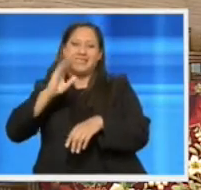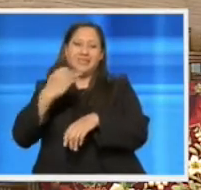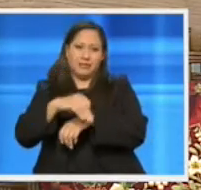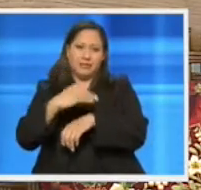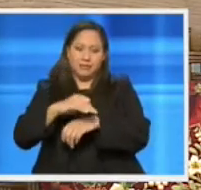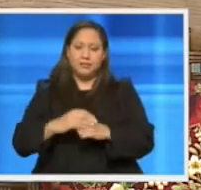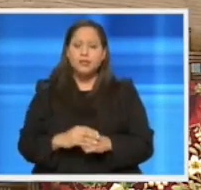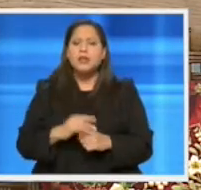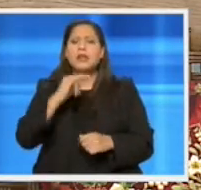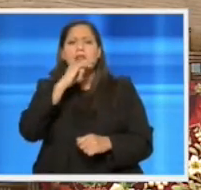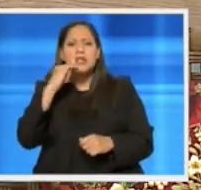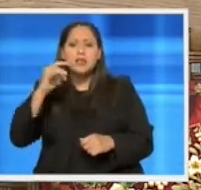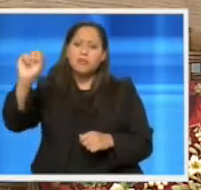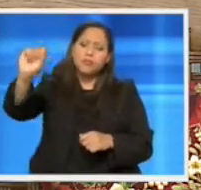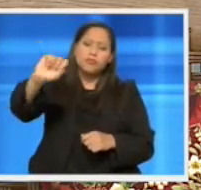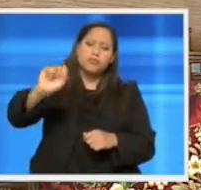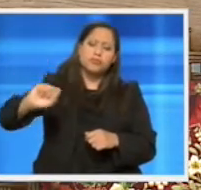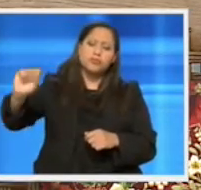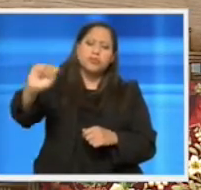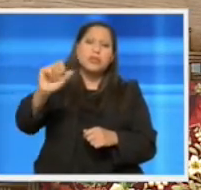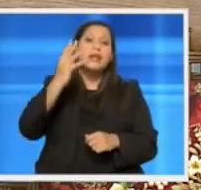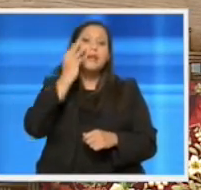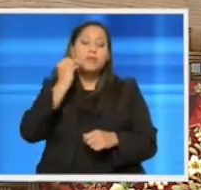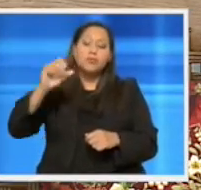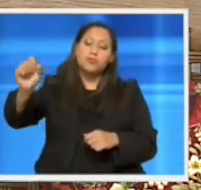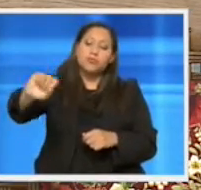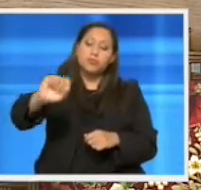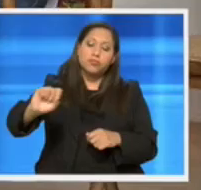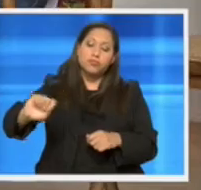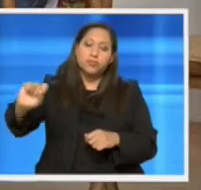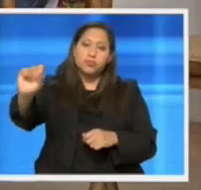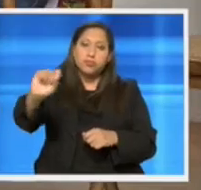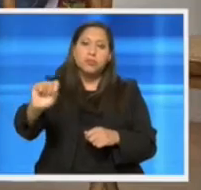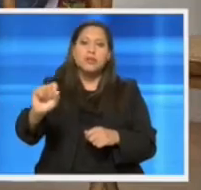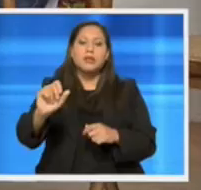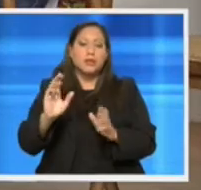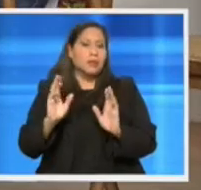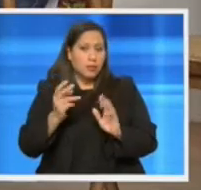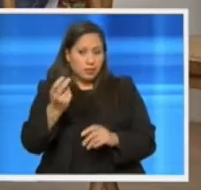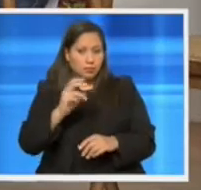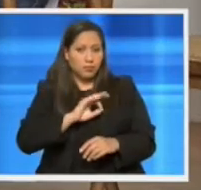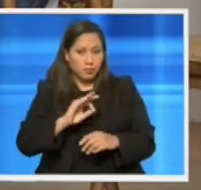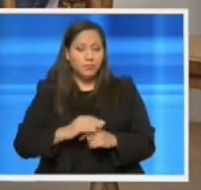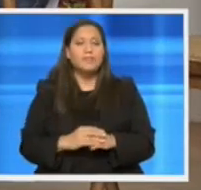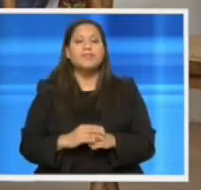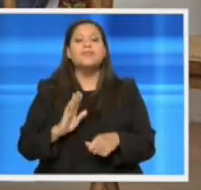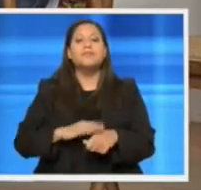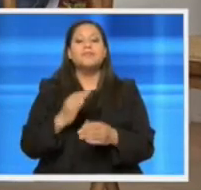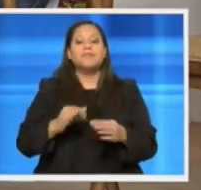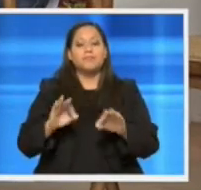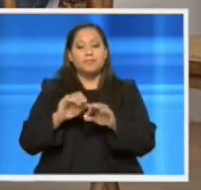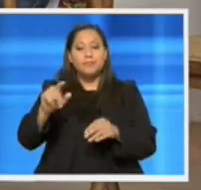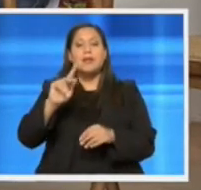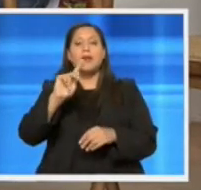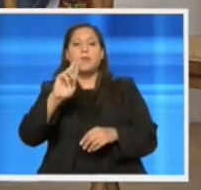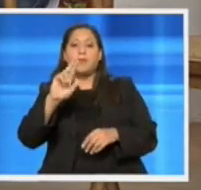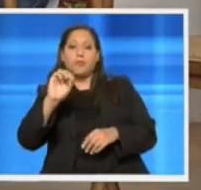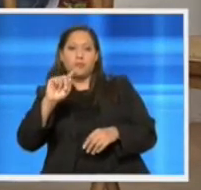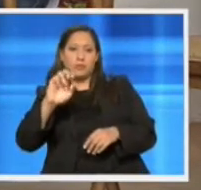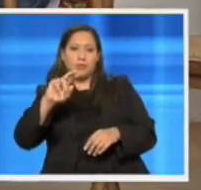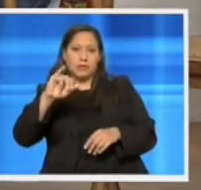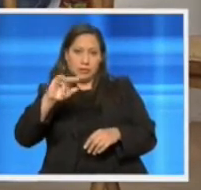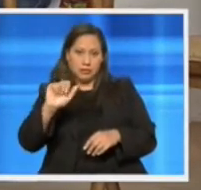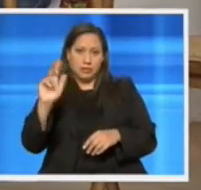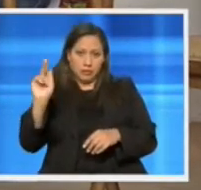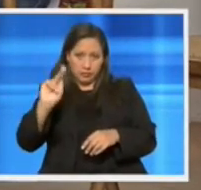le puedes poner chilito, piquín, limón, y entonces la verdura la sumerges. Muy bien. Y bueno, el secreto es que haya proteína y verdura. Ok.